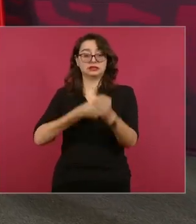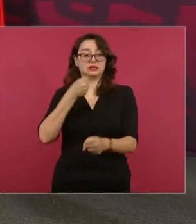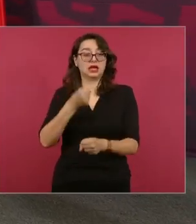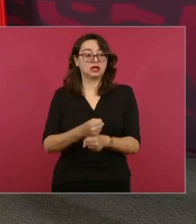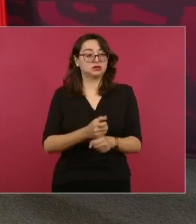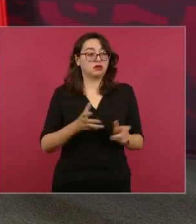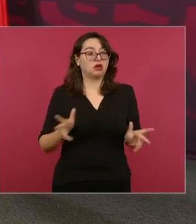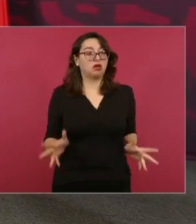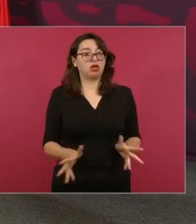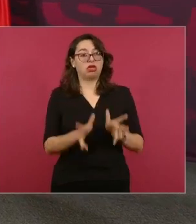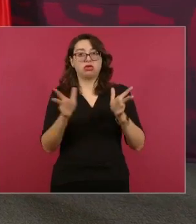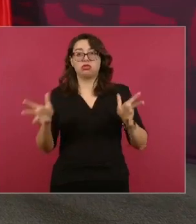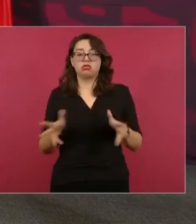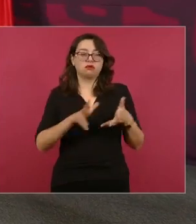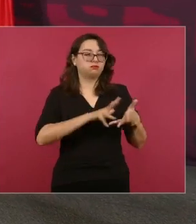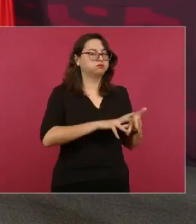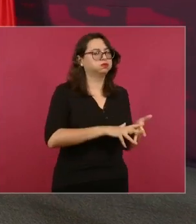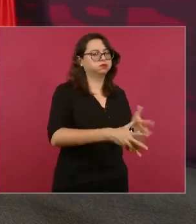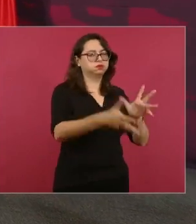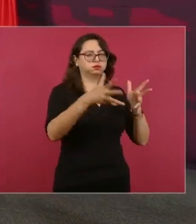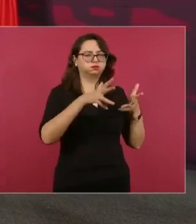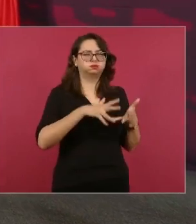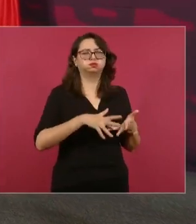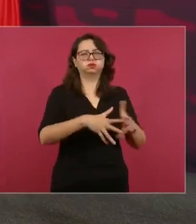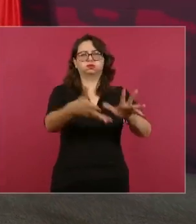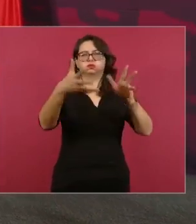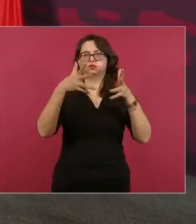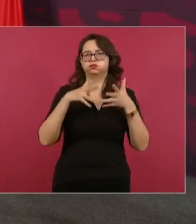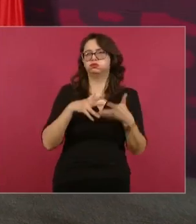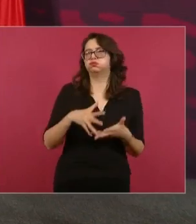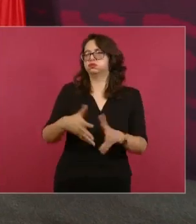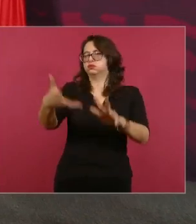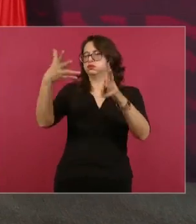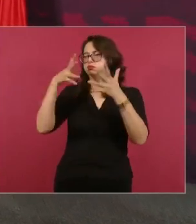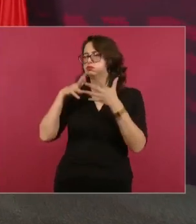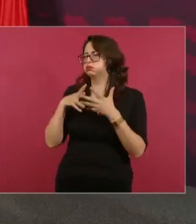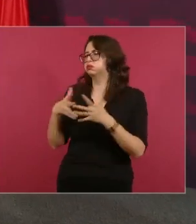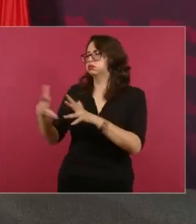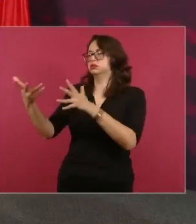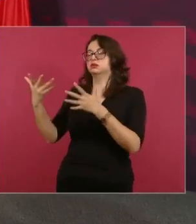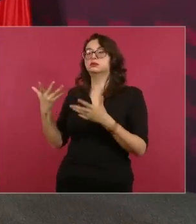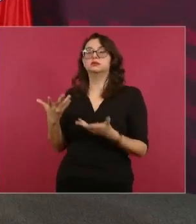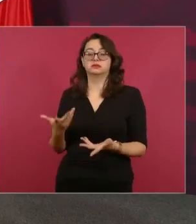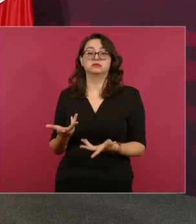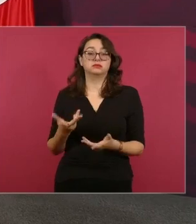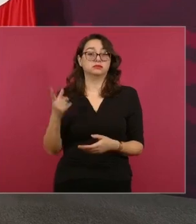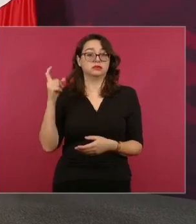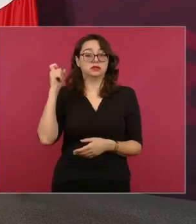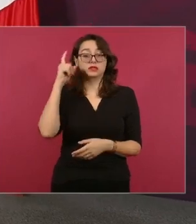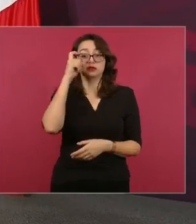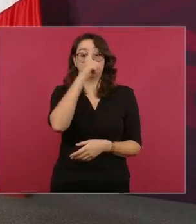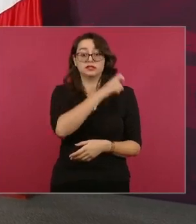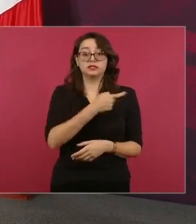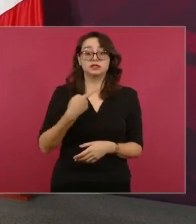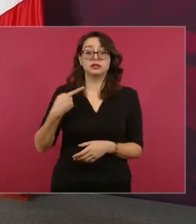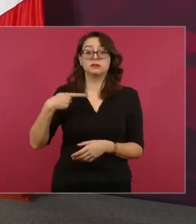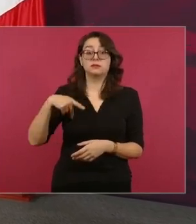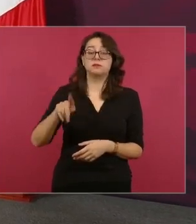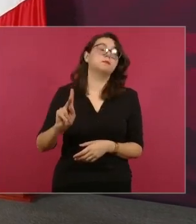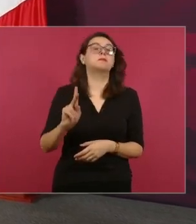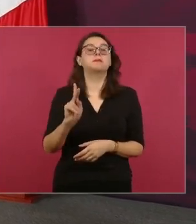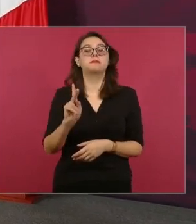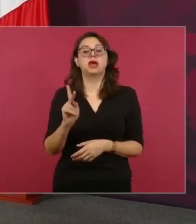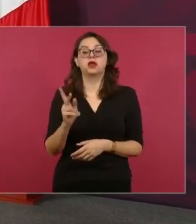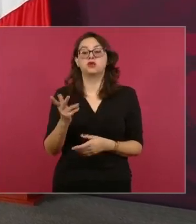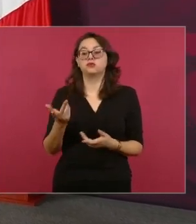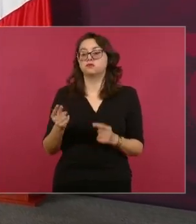dicho el presidente, tenemos una reserva de valores morales, espirituales, pero sobre